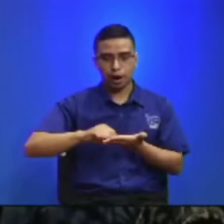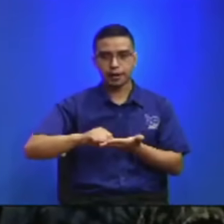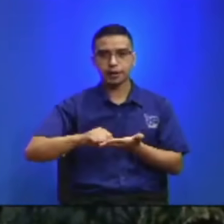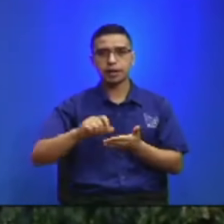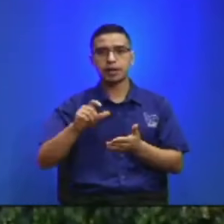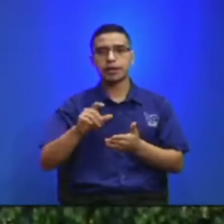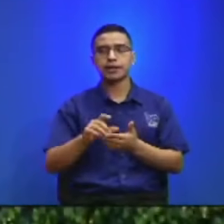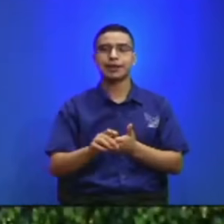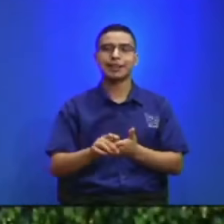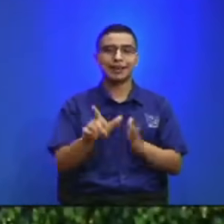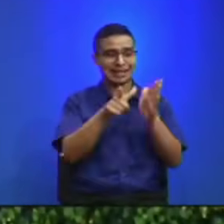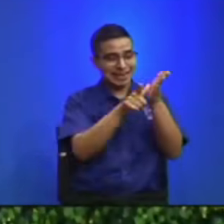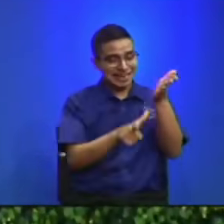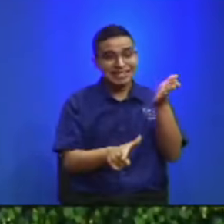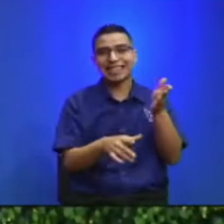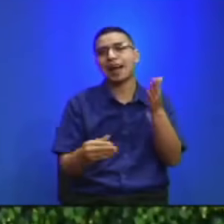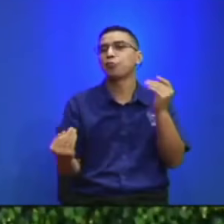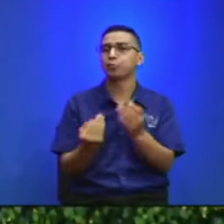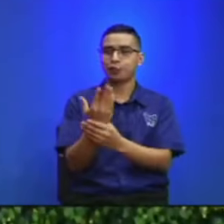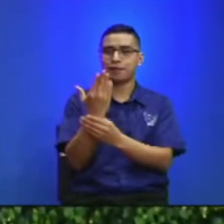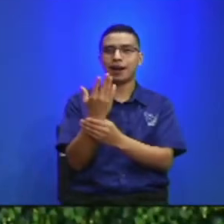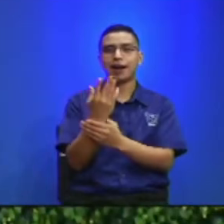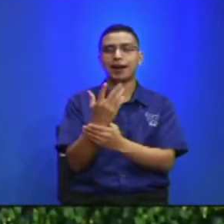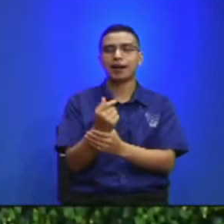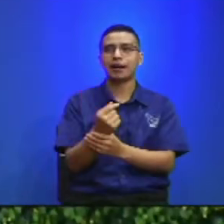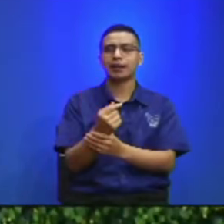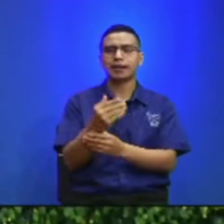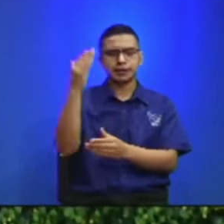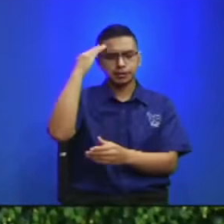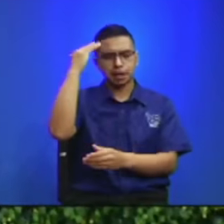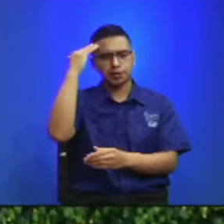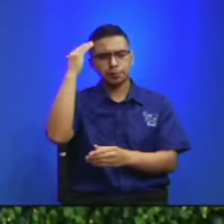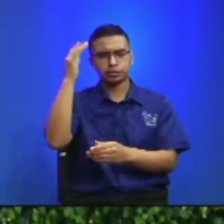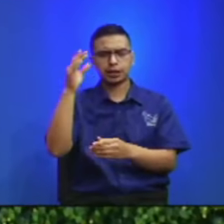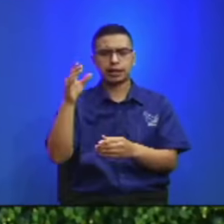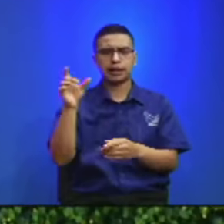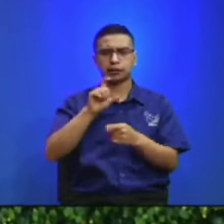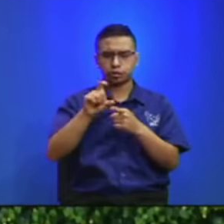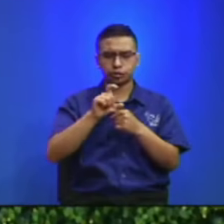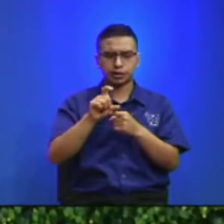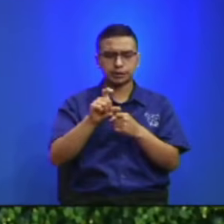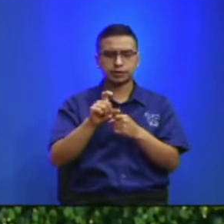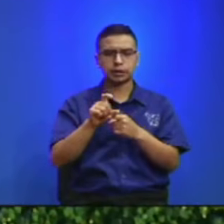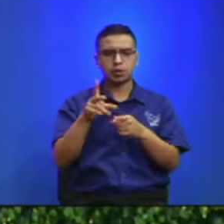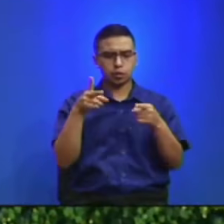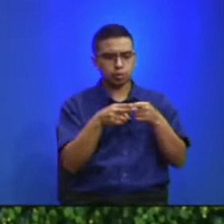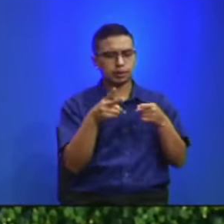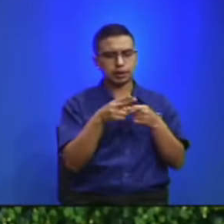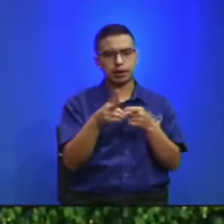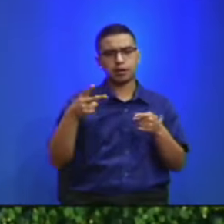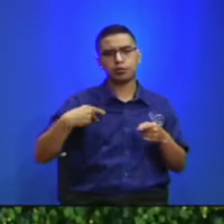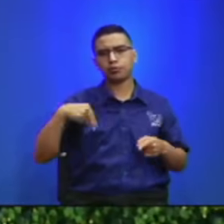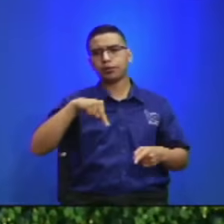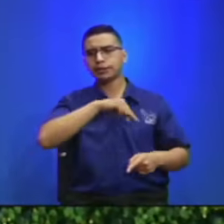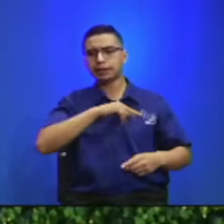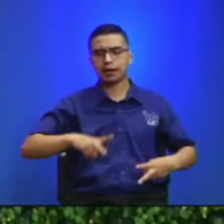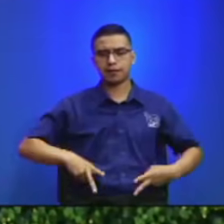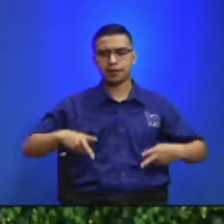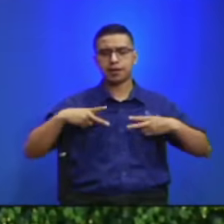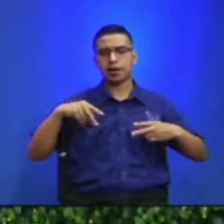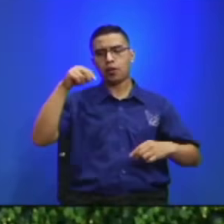en la cual nosotros venimos a pedirte perdón reconociendo las cosas que deben ser cortadas en nosotros suplicándote que hoy